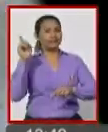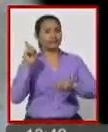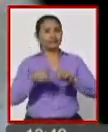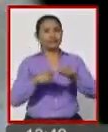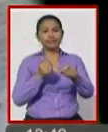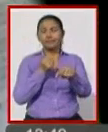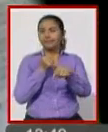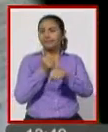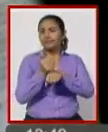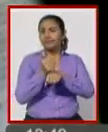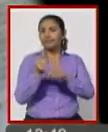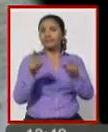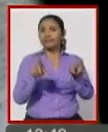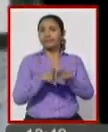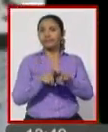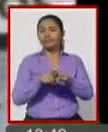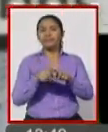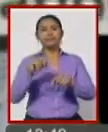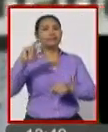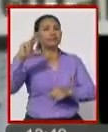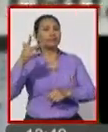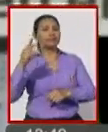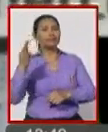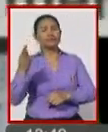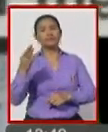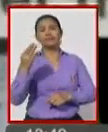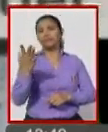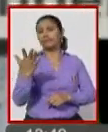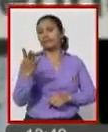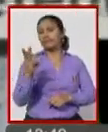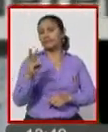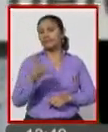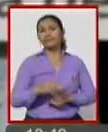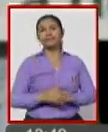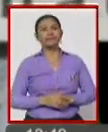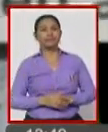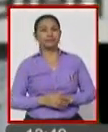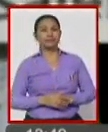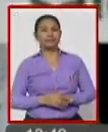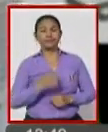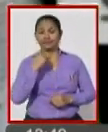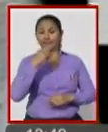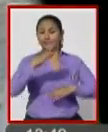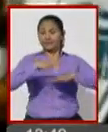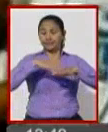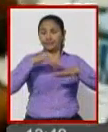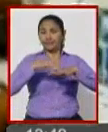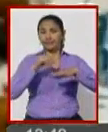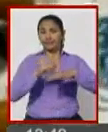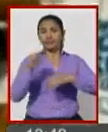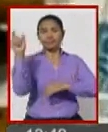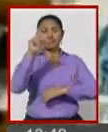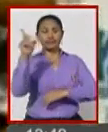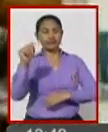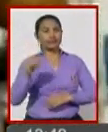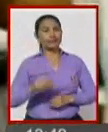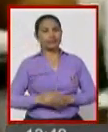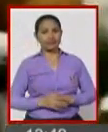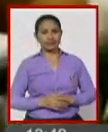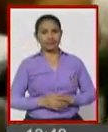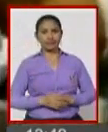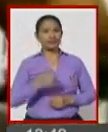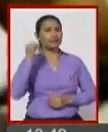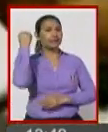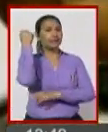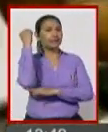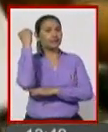podido incriminarme, van a tener que hacer terrorismo 3, terrorismo 4, terrorismo 5. Cuando dijeron de que iban a llamar y convocar a La Paz o